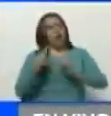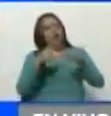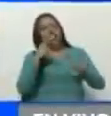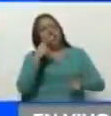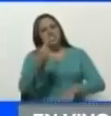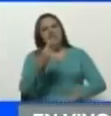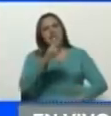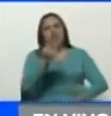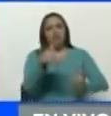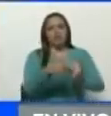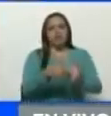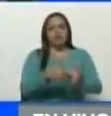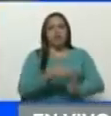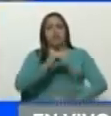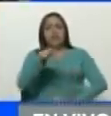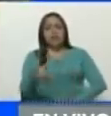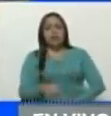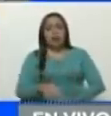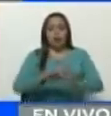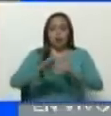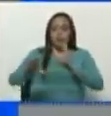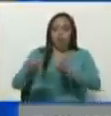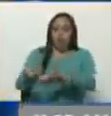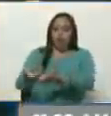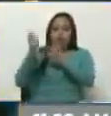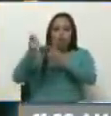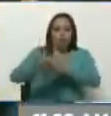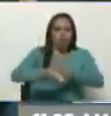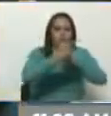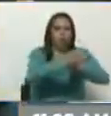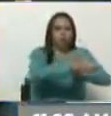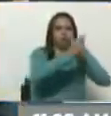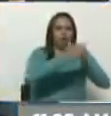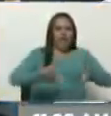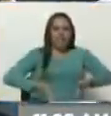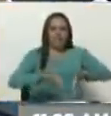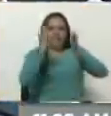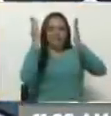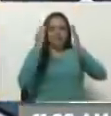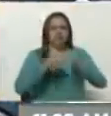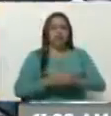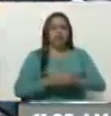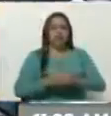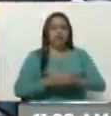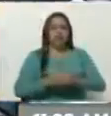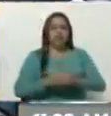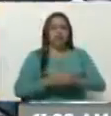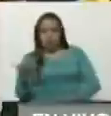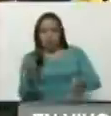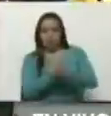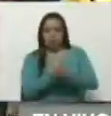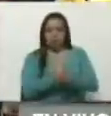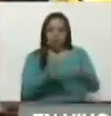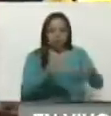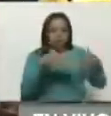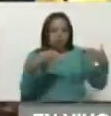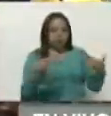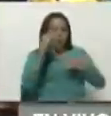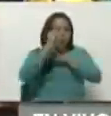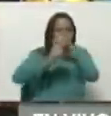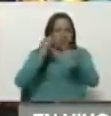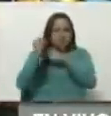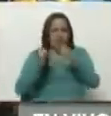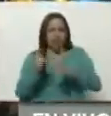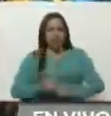y mandó a cañonear el edificio del poder legislativo de la Duma. Los tanques